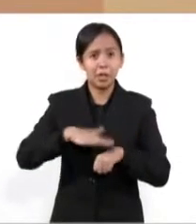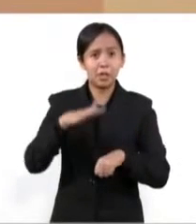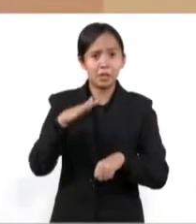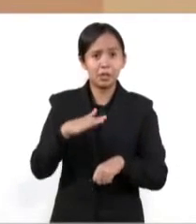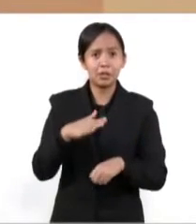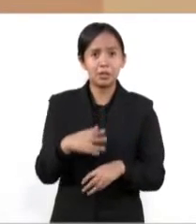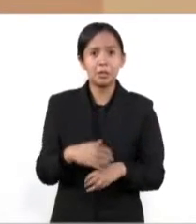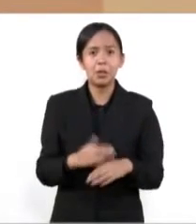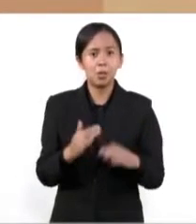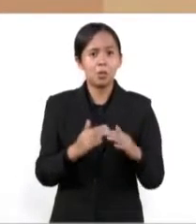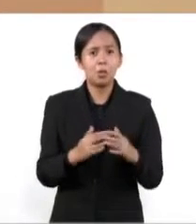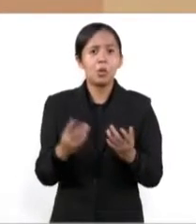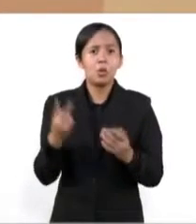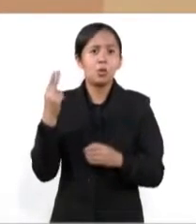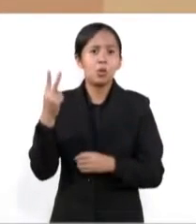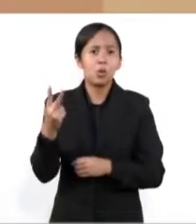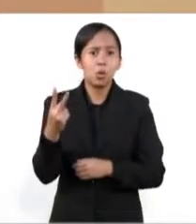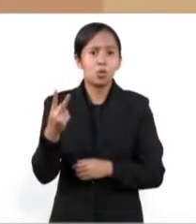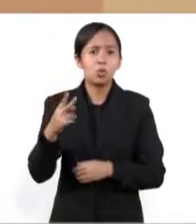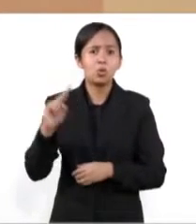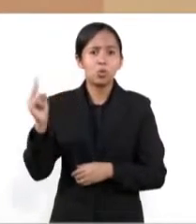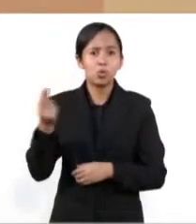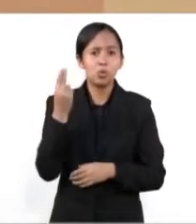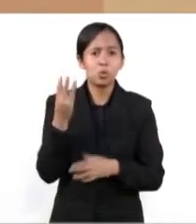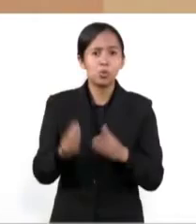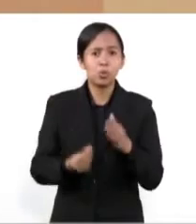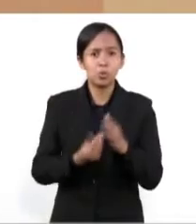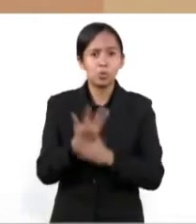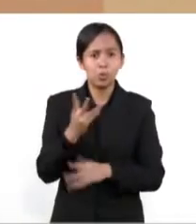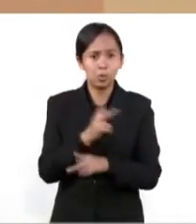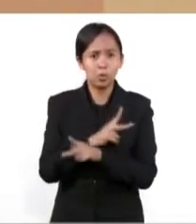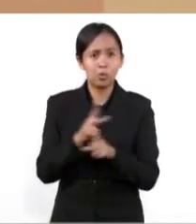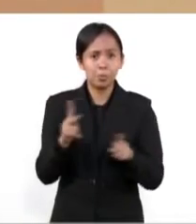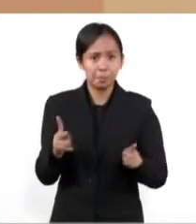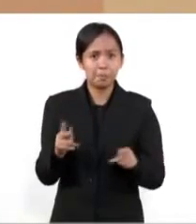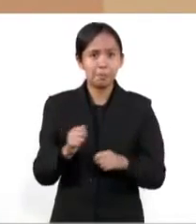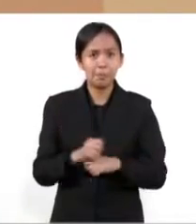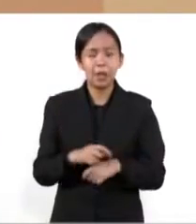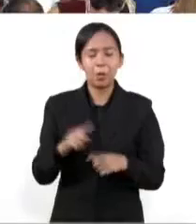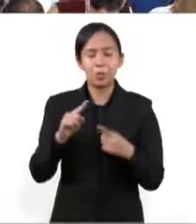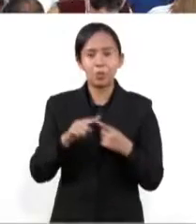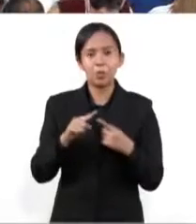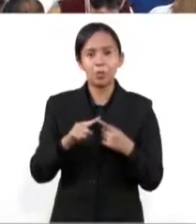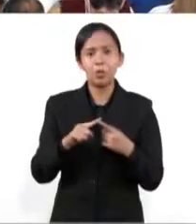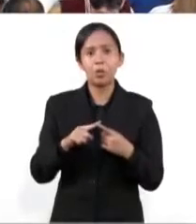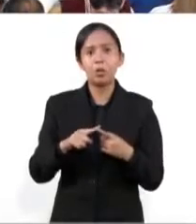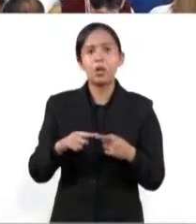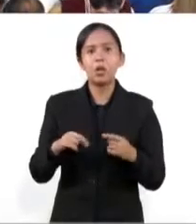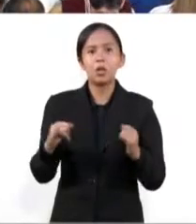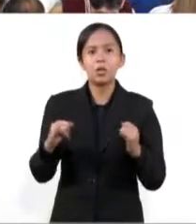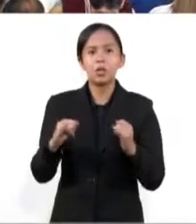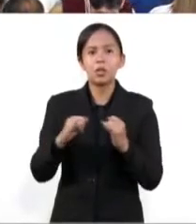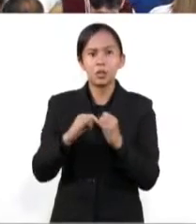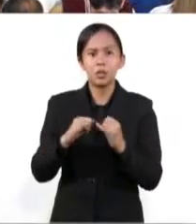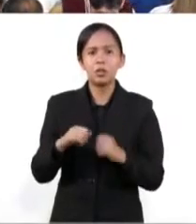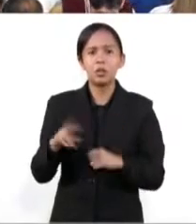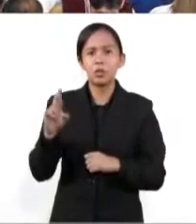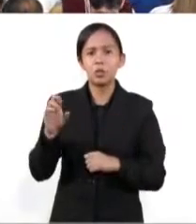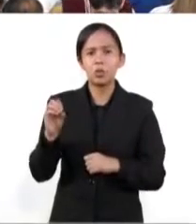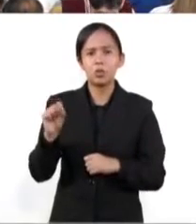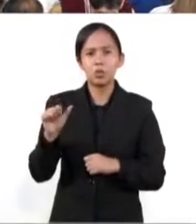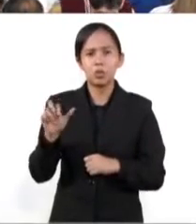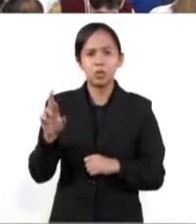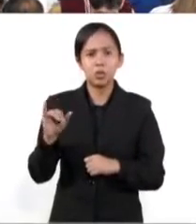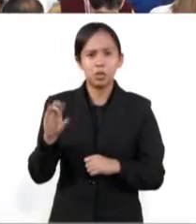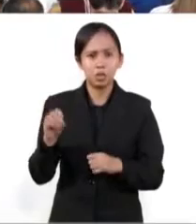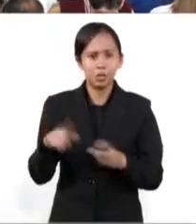Media Superior y 2 nuevas universidades públicas, el Instituto de Estudios Superiores Rosario